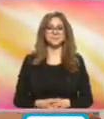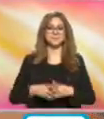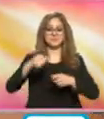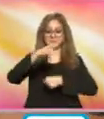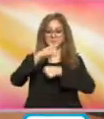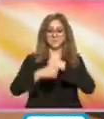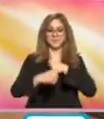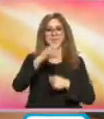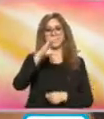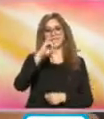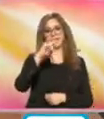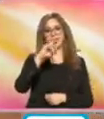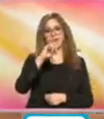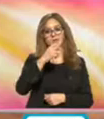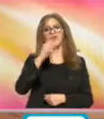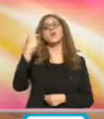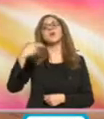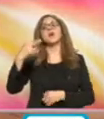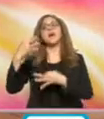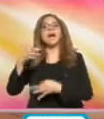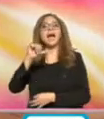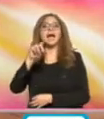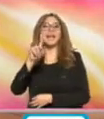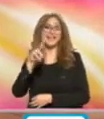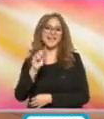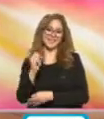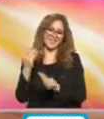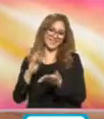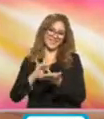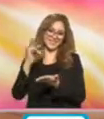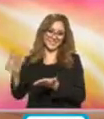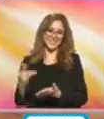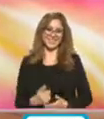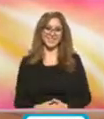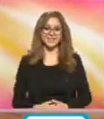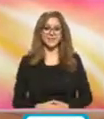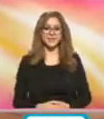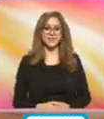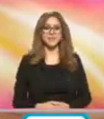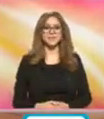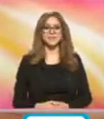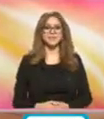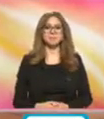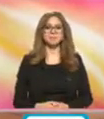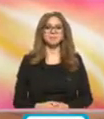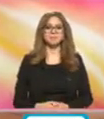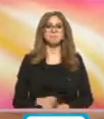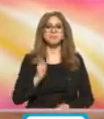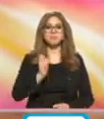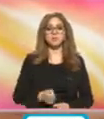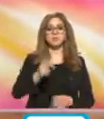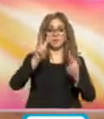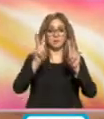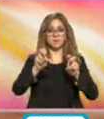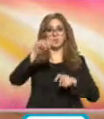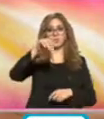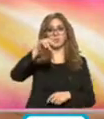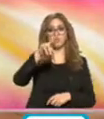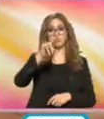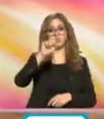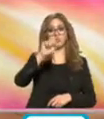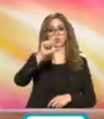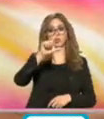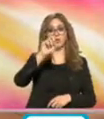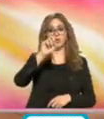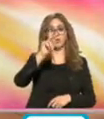Cirujano plástico, doctor Andrés Callejas, bienvenido, Andrés. Hola, buenos días. Gracias. Muchas gracias. ¿Qué tal? Bien, bueno, gracias. pues la musloplastía, esta cirugía plástica que a